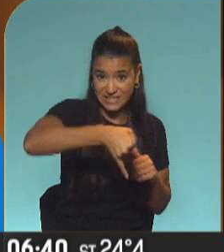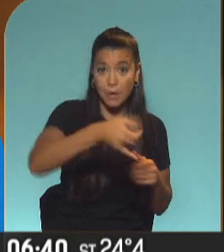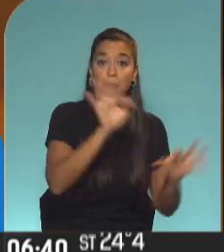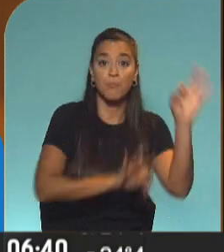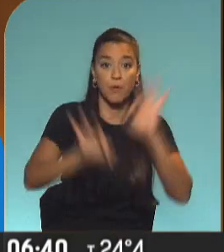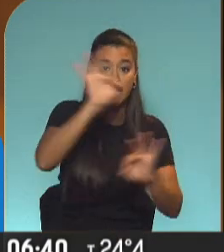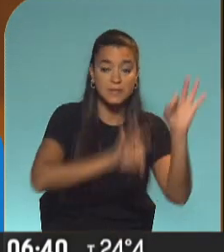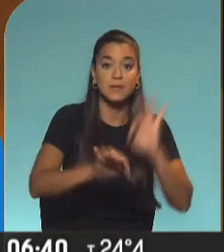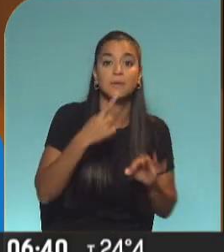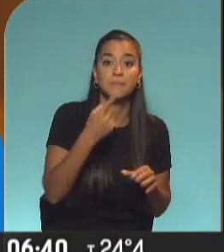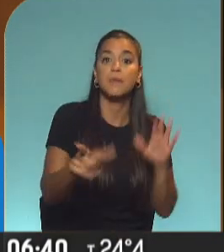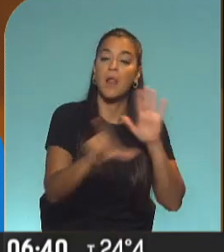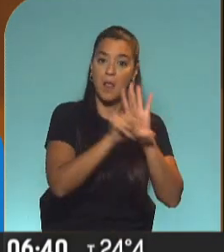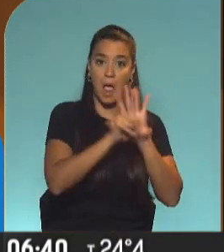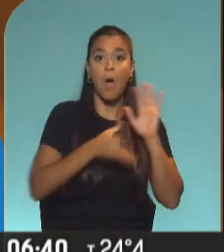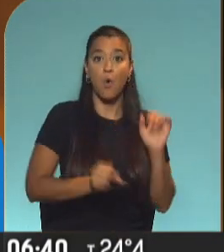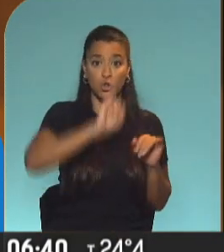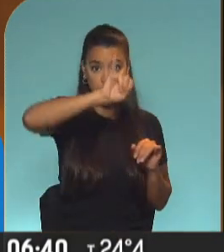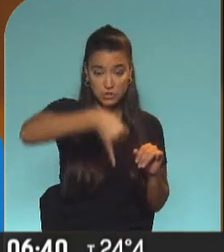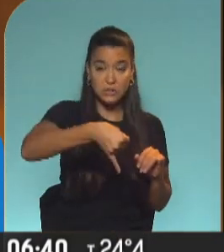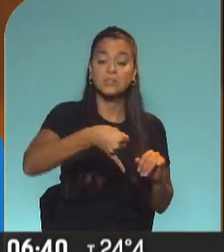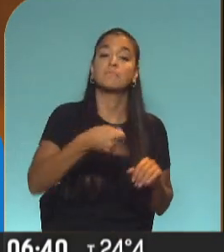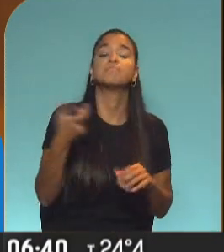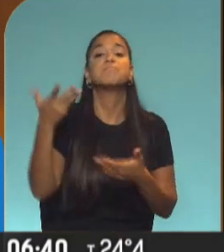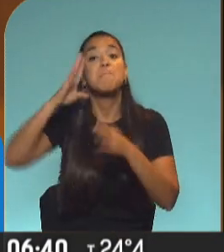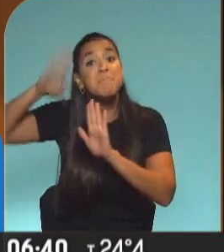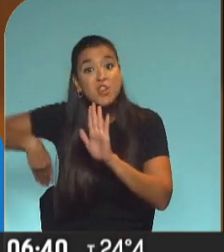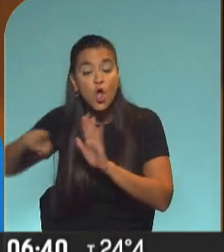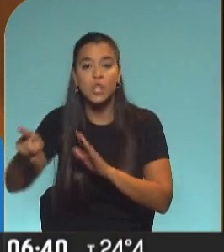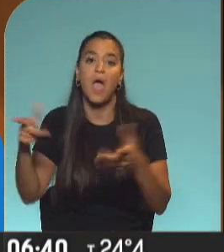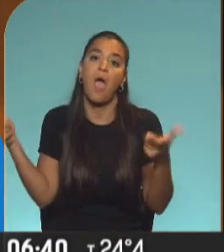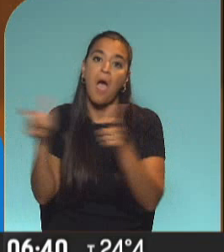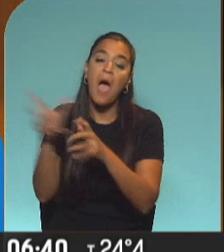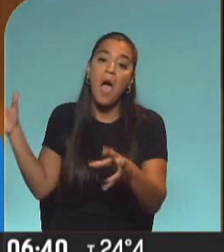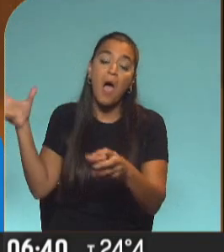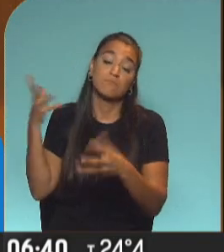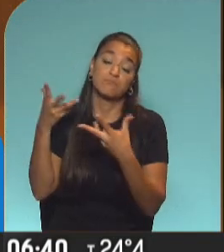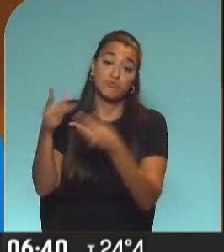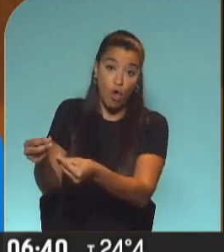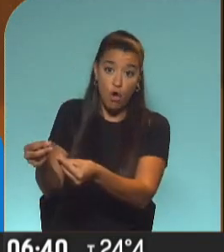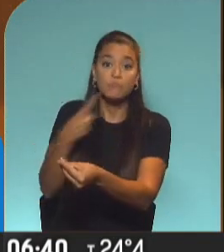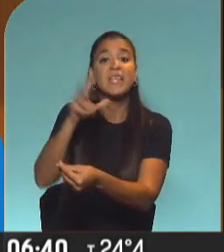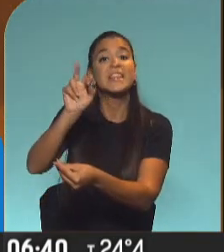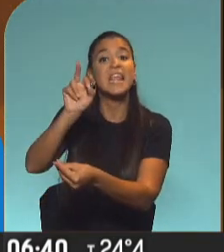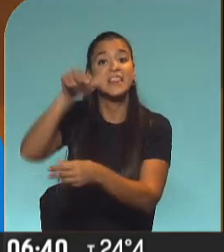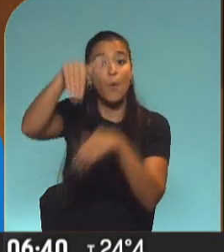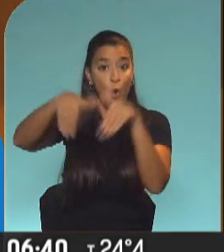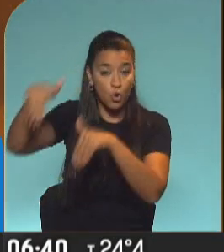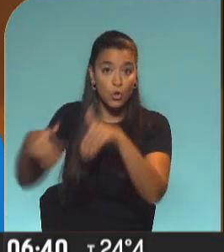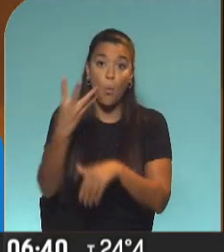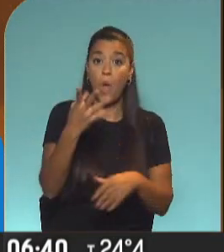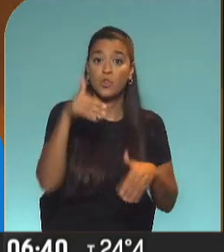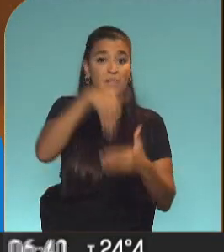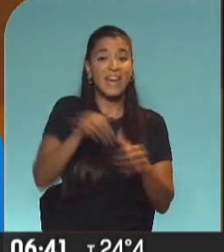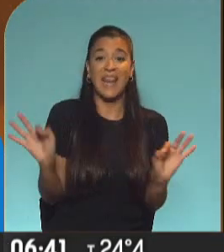de legalización del aborto. El dictamen por la minoría, es decir, el dictamen de rechazo, tuvo 30 votos y hubo 4